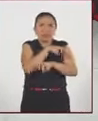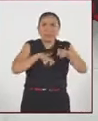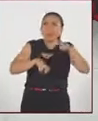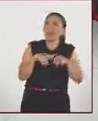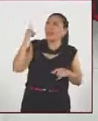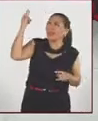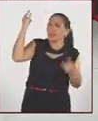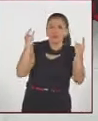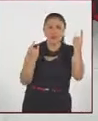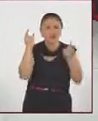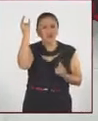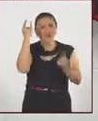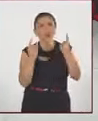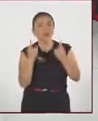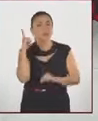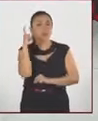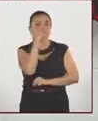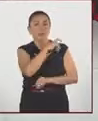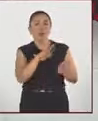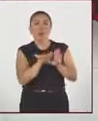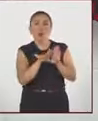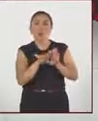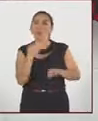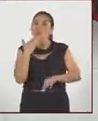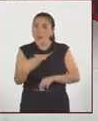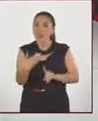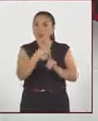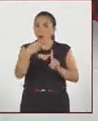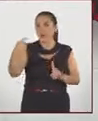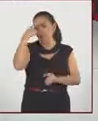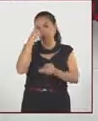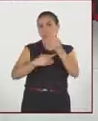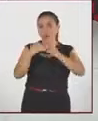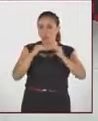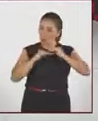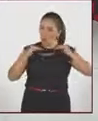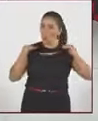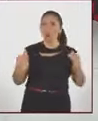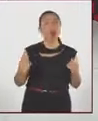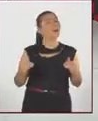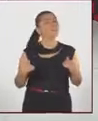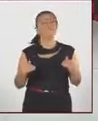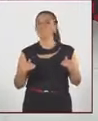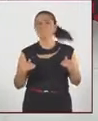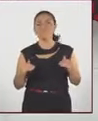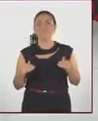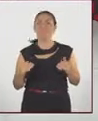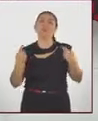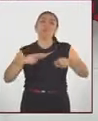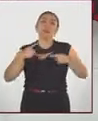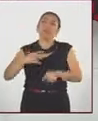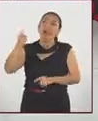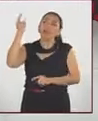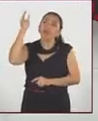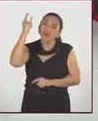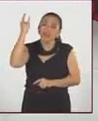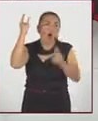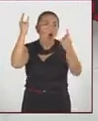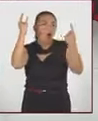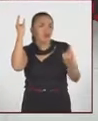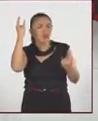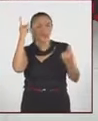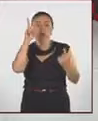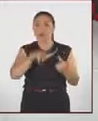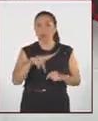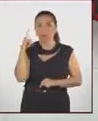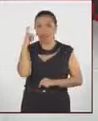difícilmente buscabas como esta proporción, esta parte de que estuvieran igual, o sea, ya sea en altura. Era muy complicado. Digo, ahora